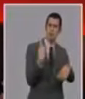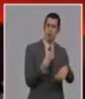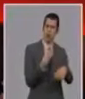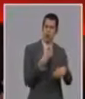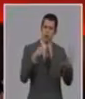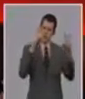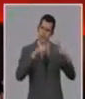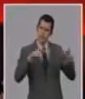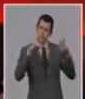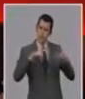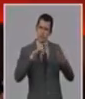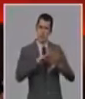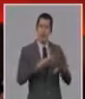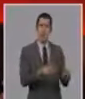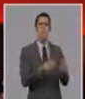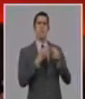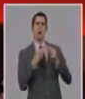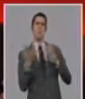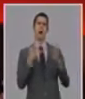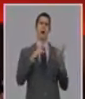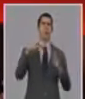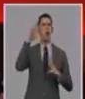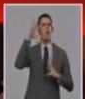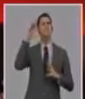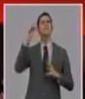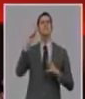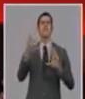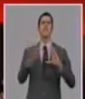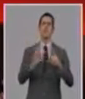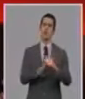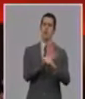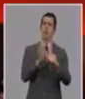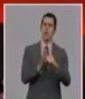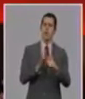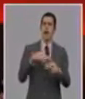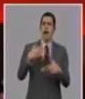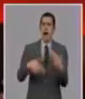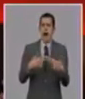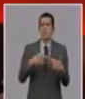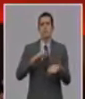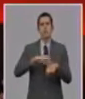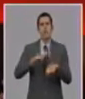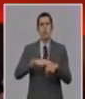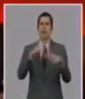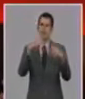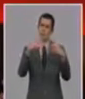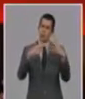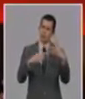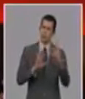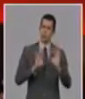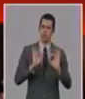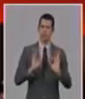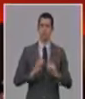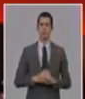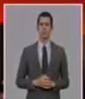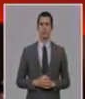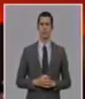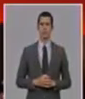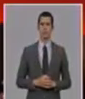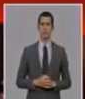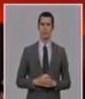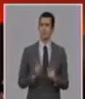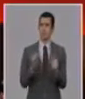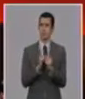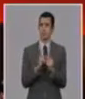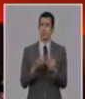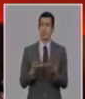Daniel, podemos decir que la convalecencia de la COVID, en la mayor parte de los pacientes, se acompaña de un fenómeno